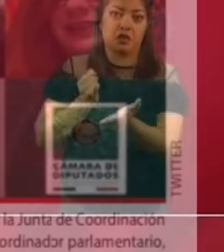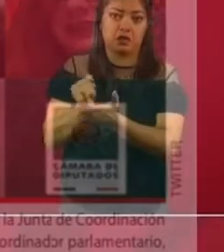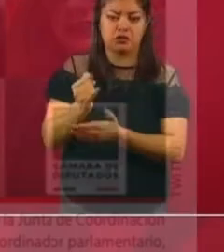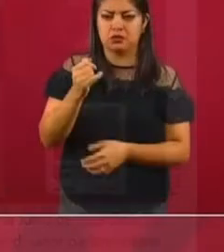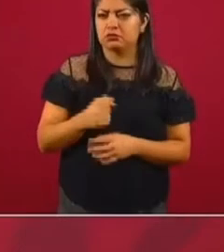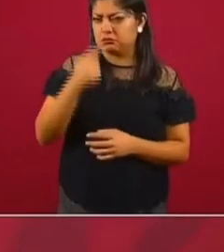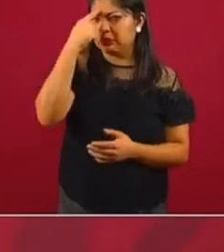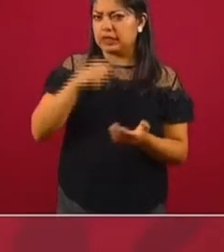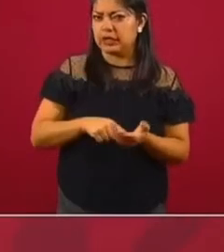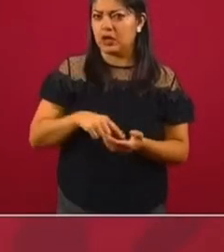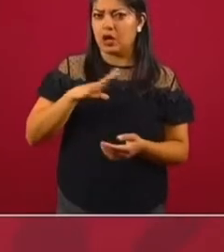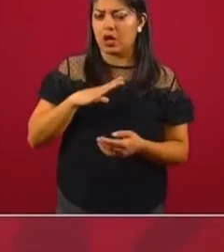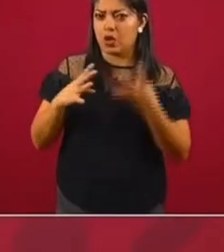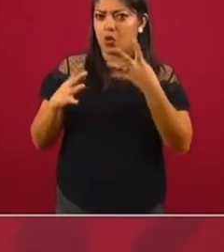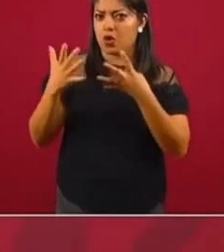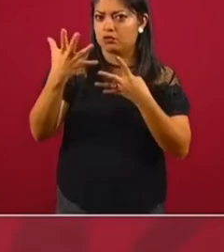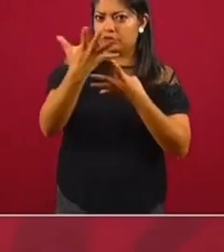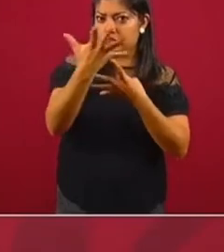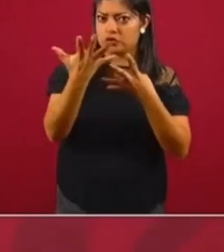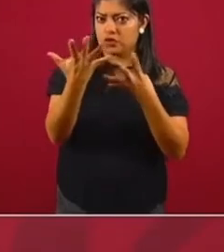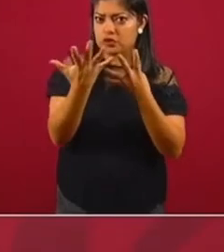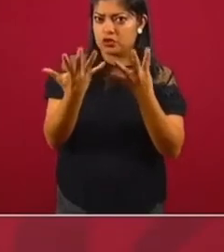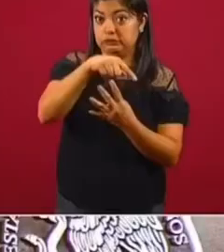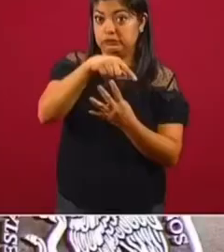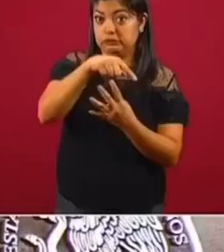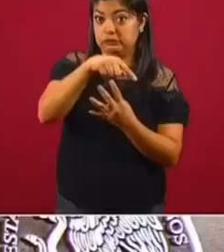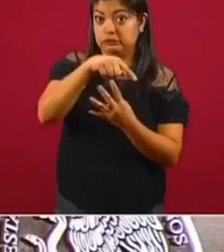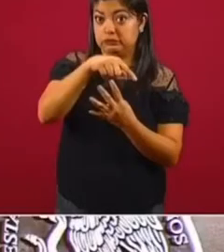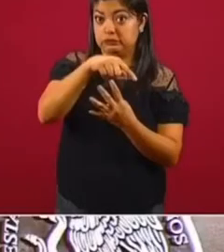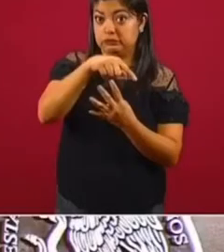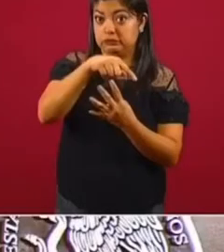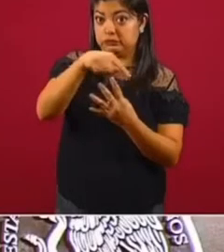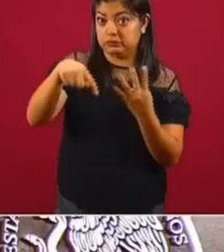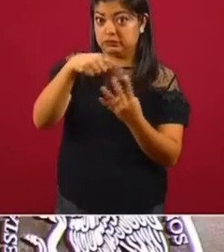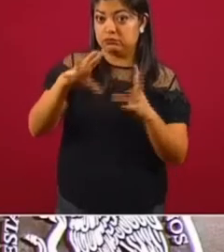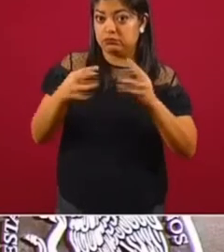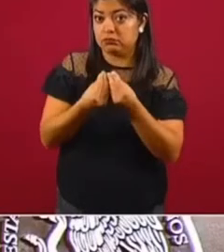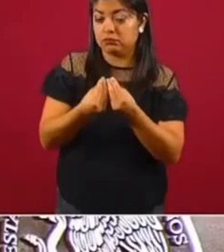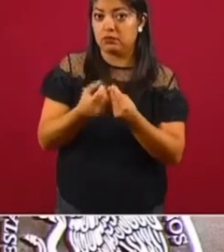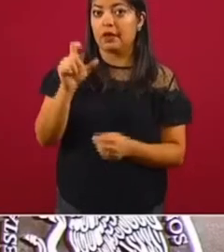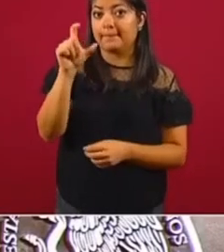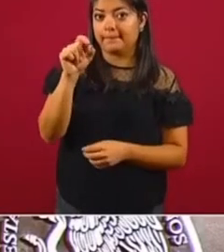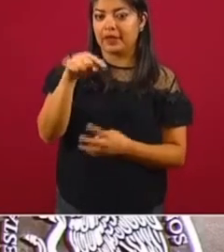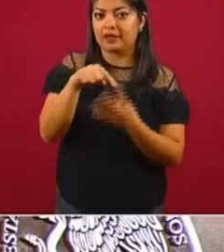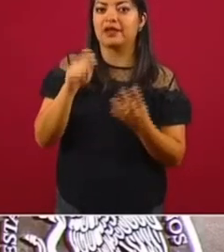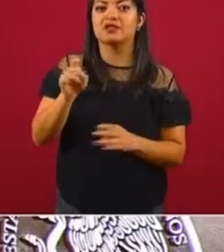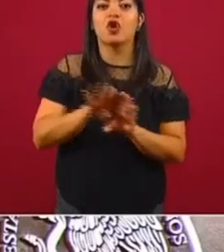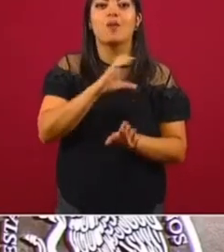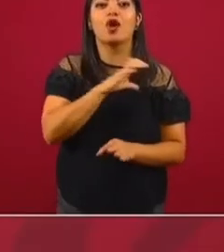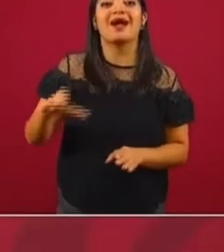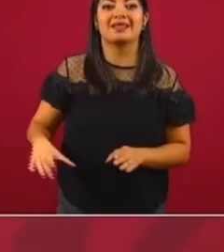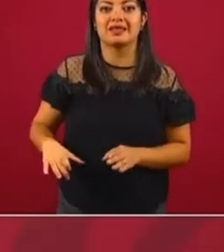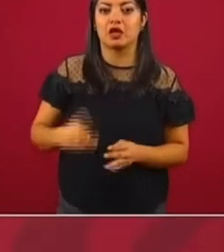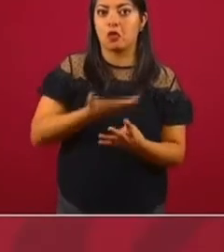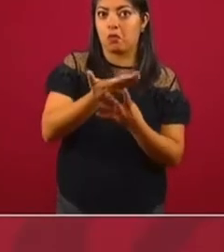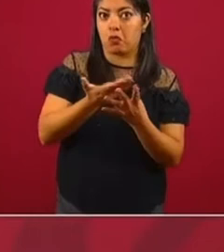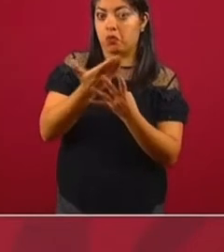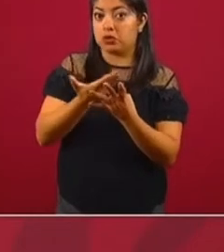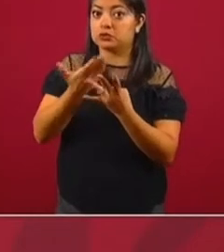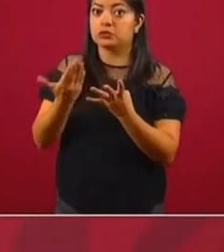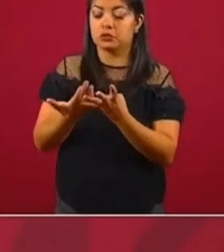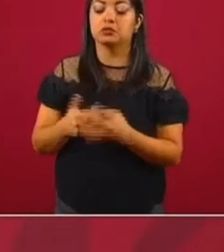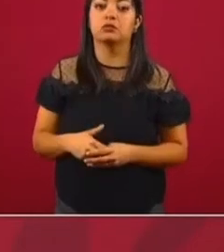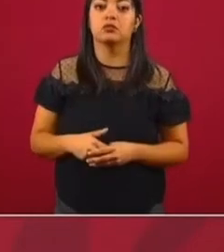creo que cuatro quintetas de esos 20 candidatos propuestos se van